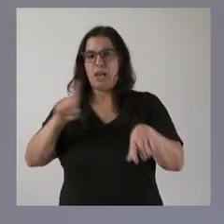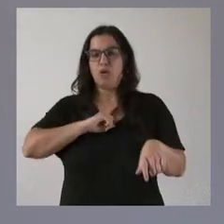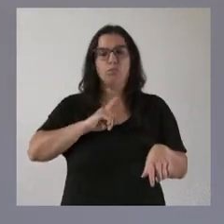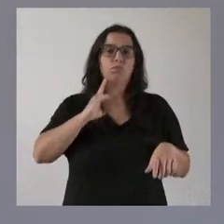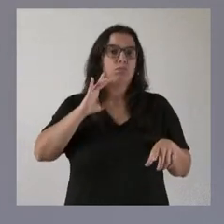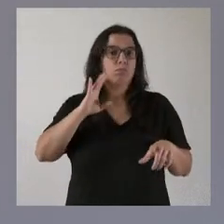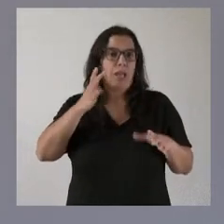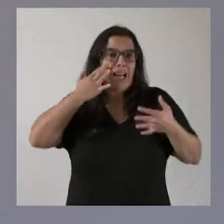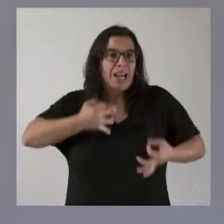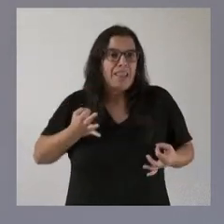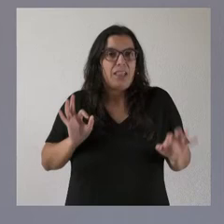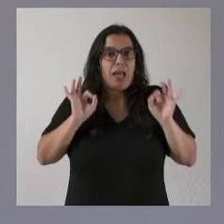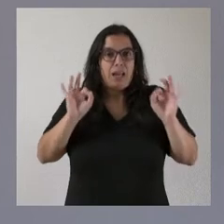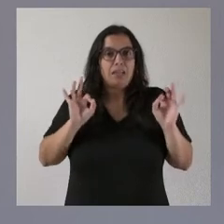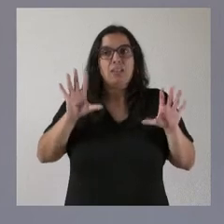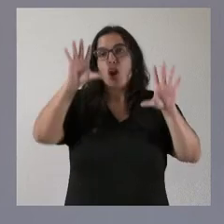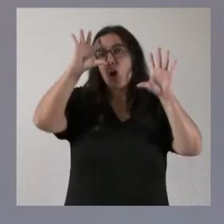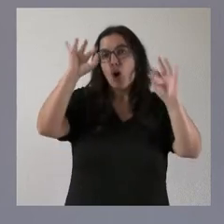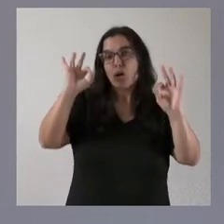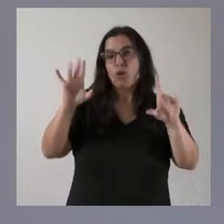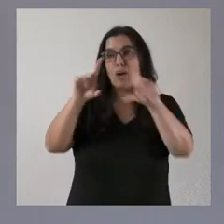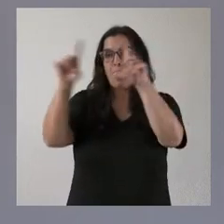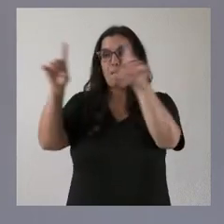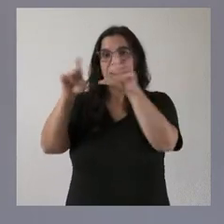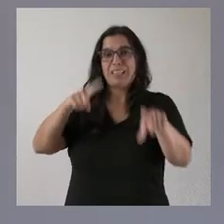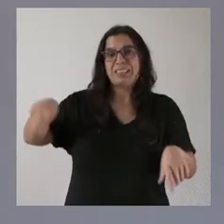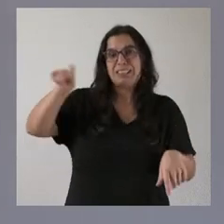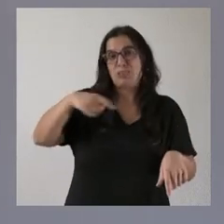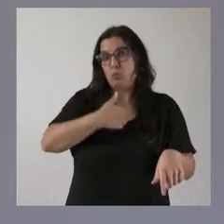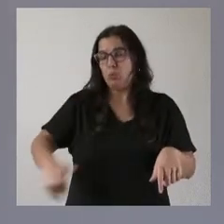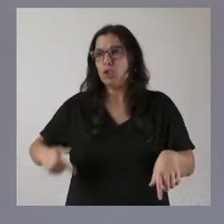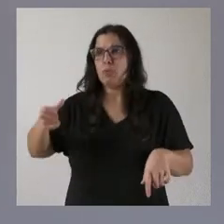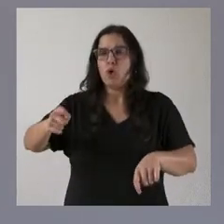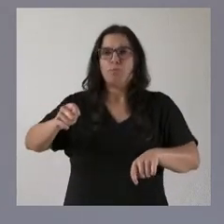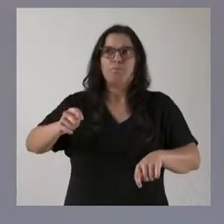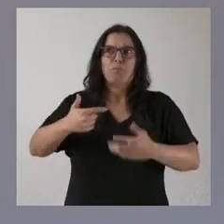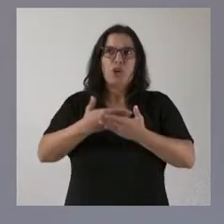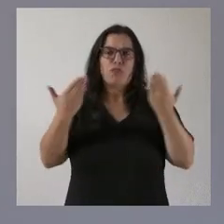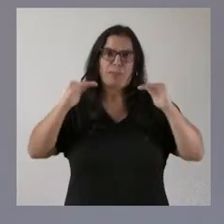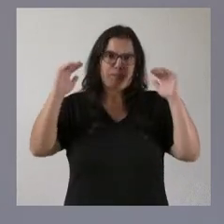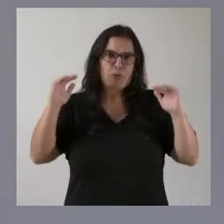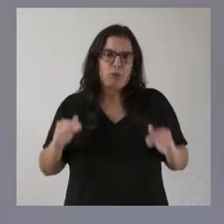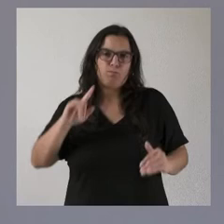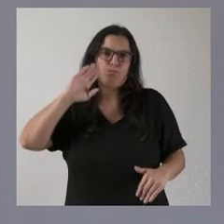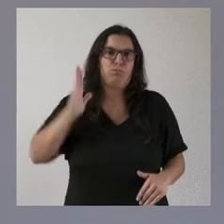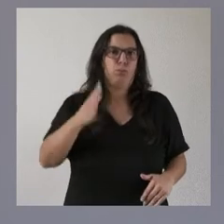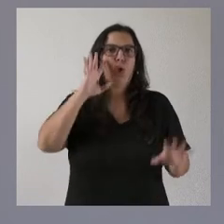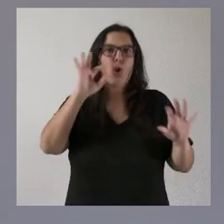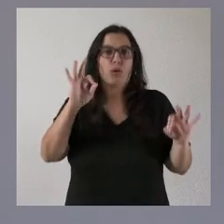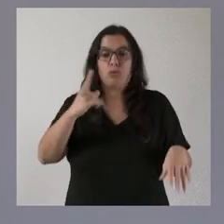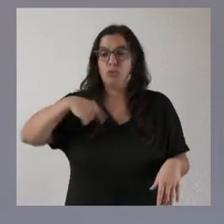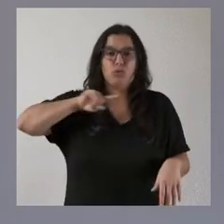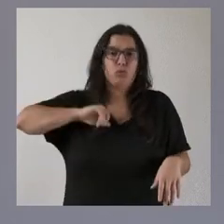lógico y natural que la confianza empresarial se haya deteriorado de una forma muy notable nosotros desde el primer momento además venimos